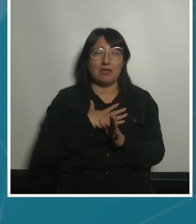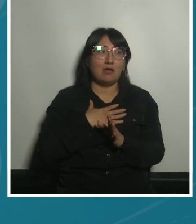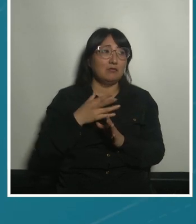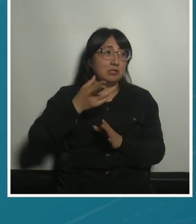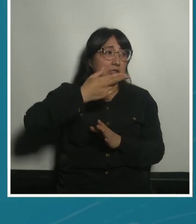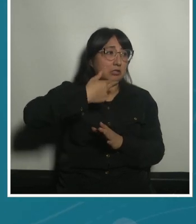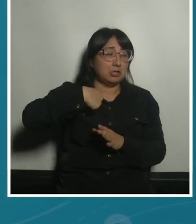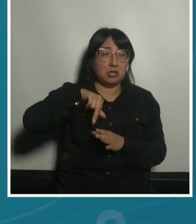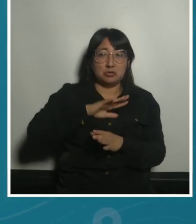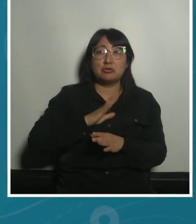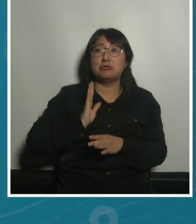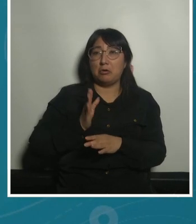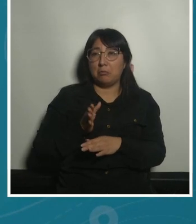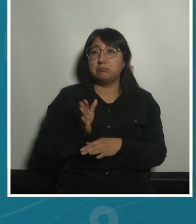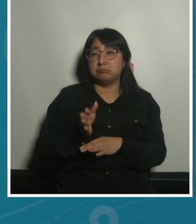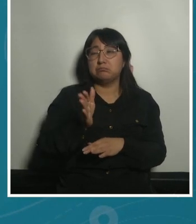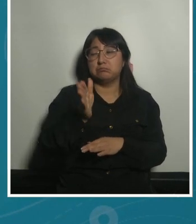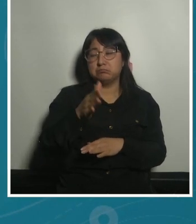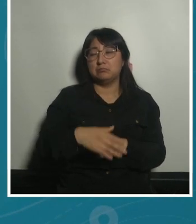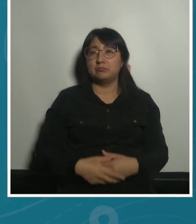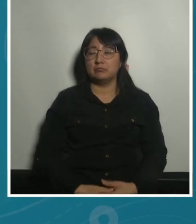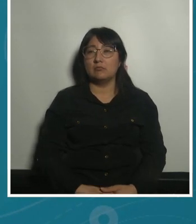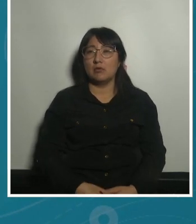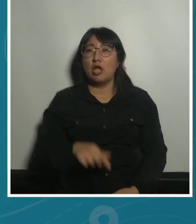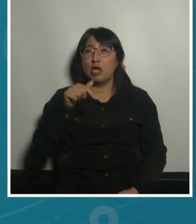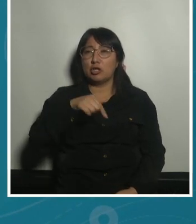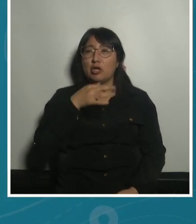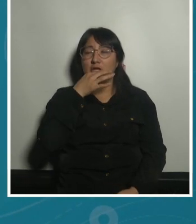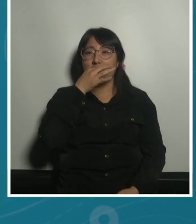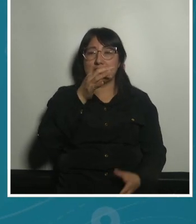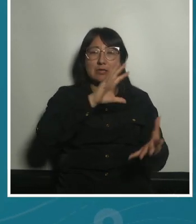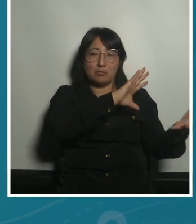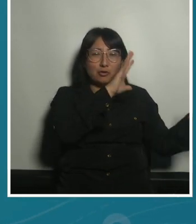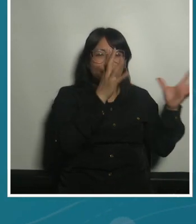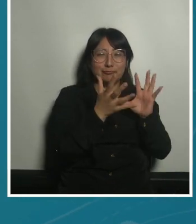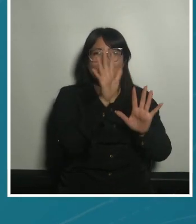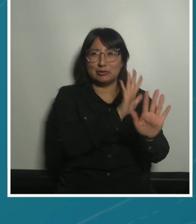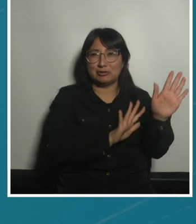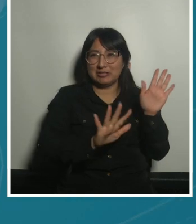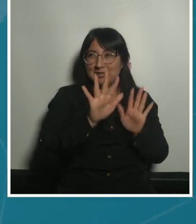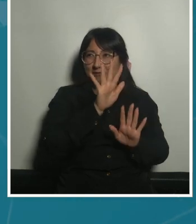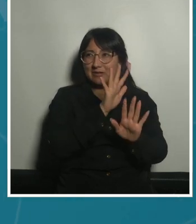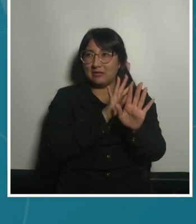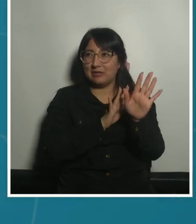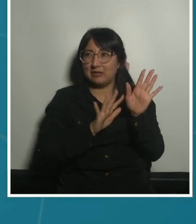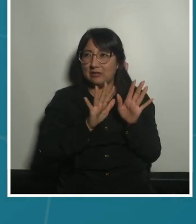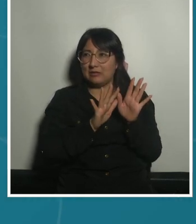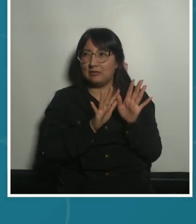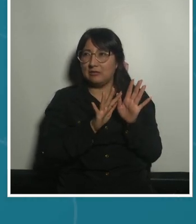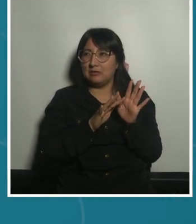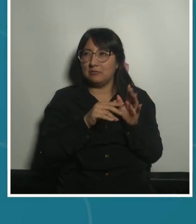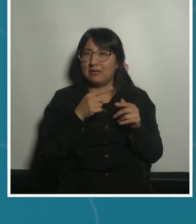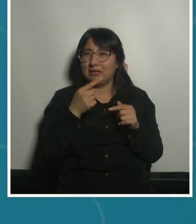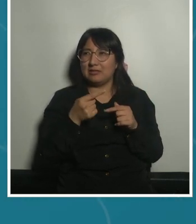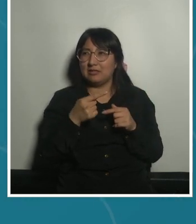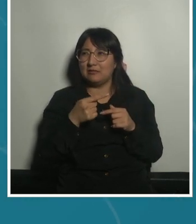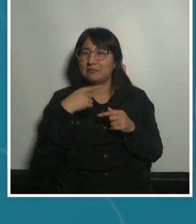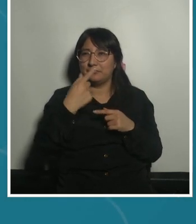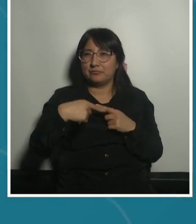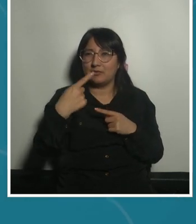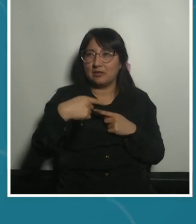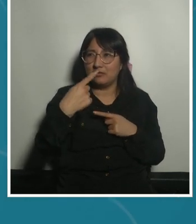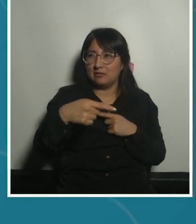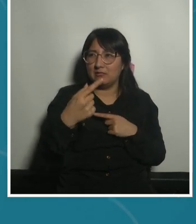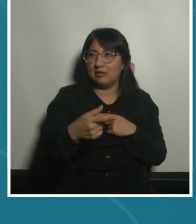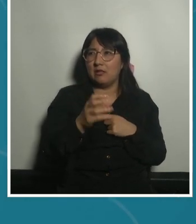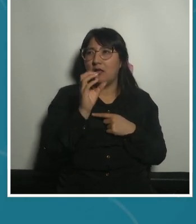nosotros pretendemos hacer, que hoy en día le llamamos sostenibilidad para el bienestar, ¿cierto?, humano, desarrollo humano, ¿cierto?,